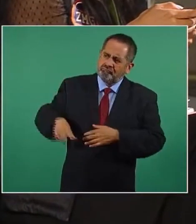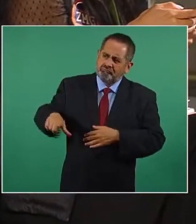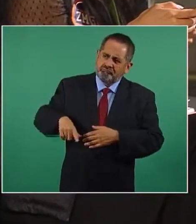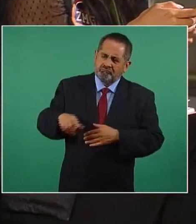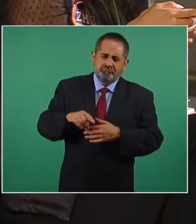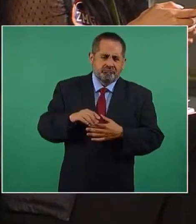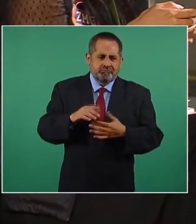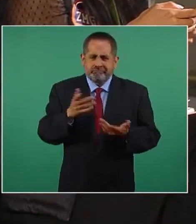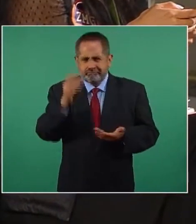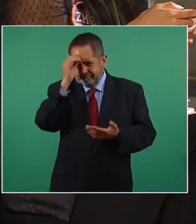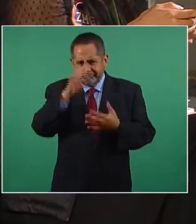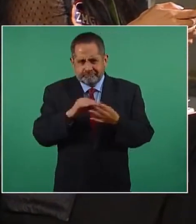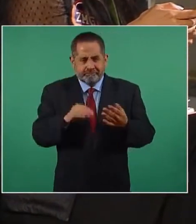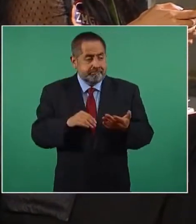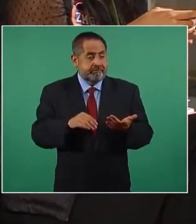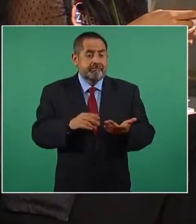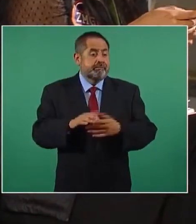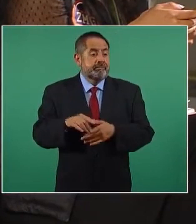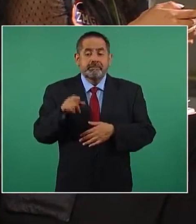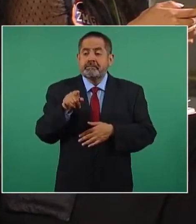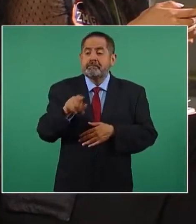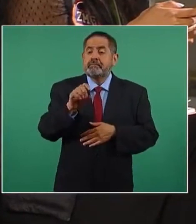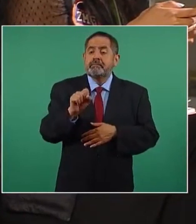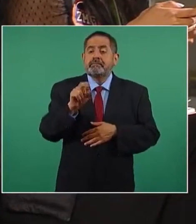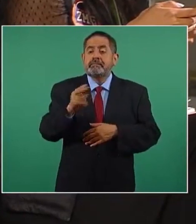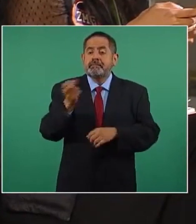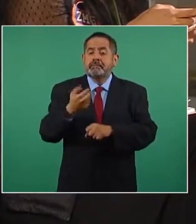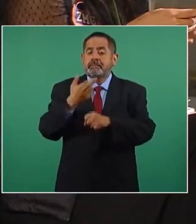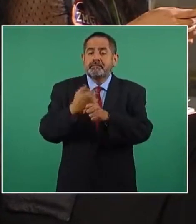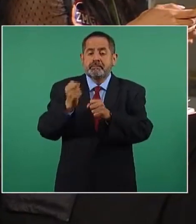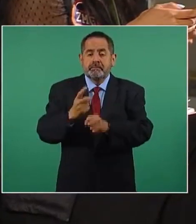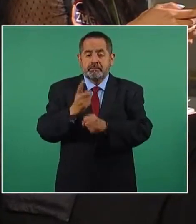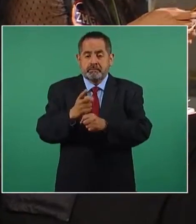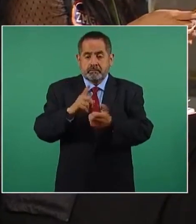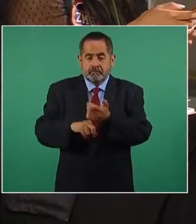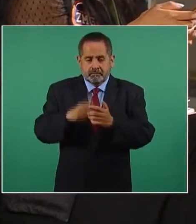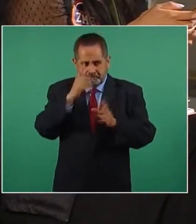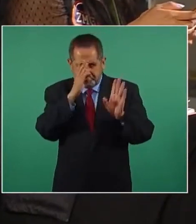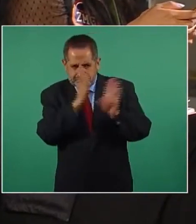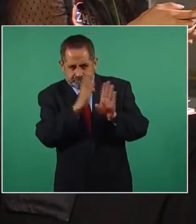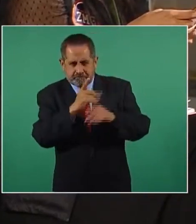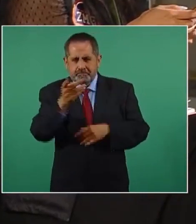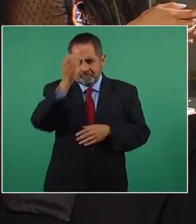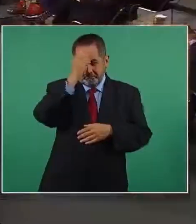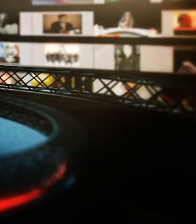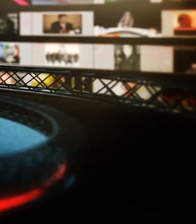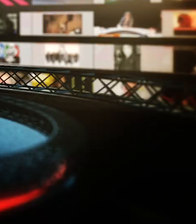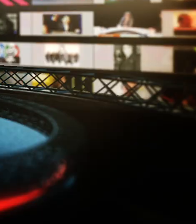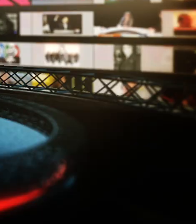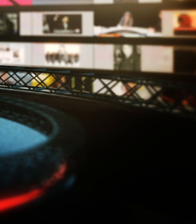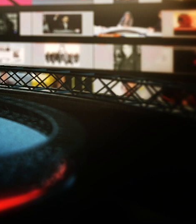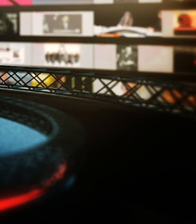señala al subsecretario de Seguridad acerca de estos espionajes. Conocer su opinión.